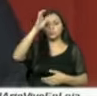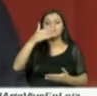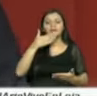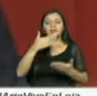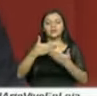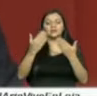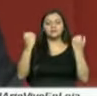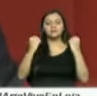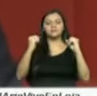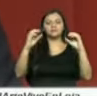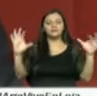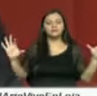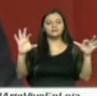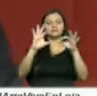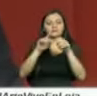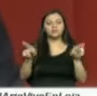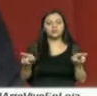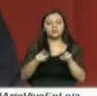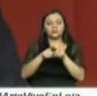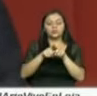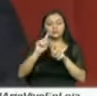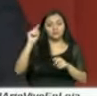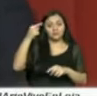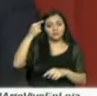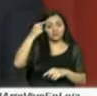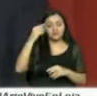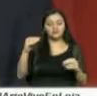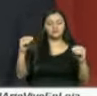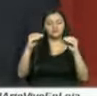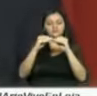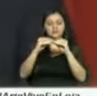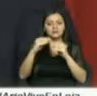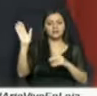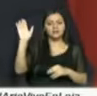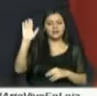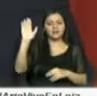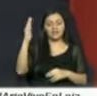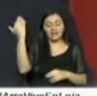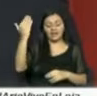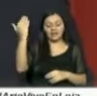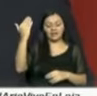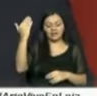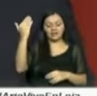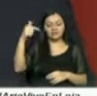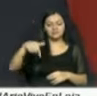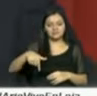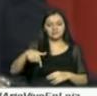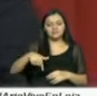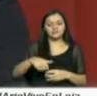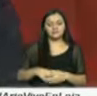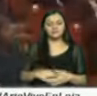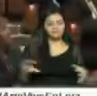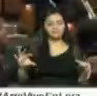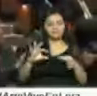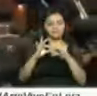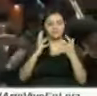a un esfuerzo conjunto entre el gobierno y la alcaldía de la ciudad.